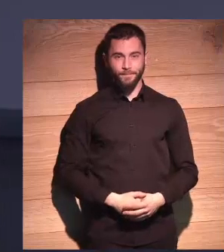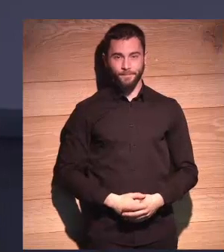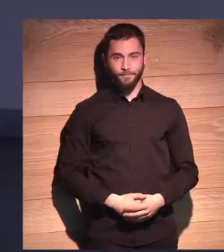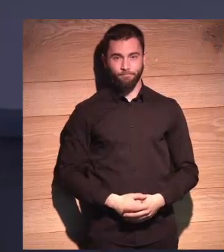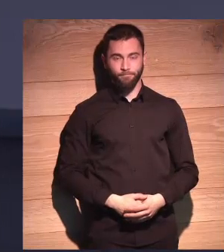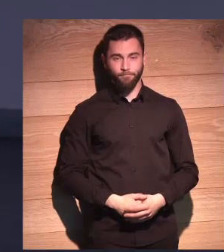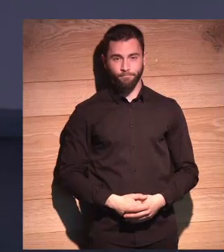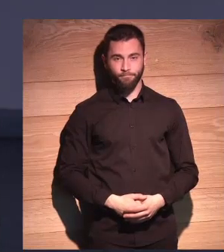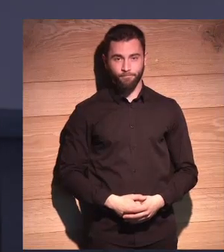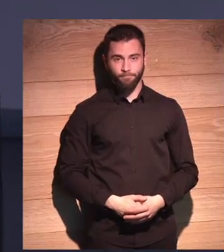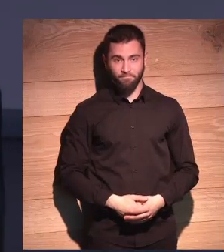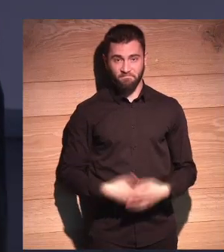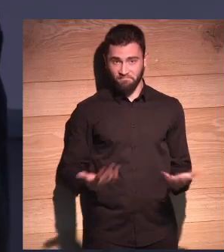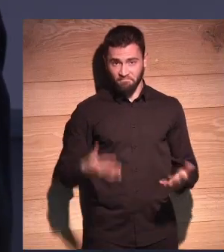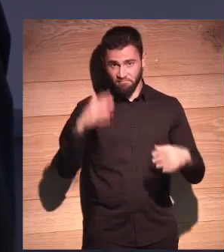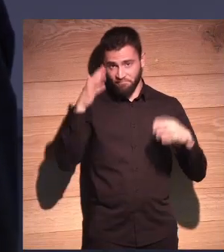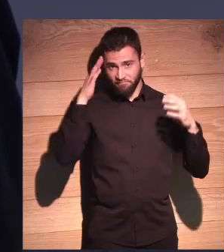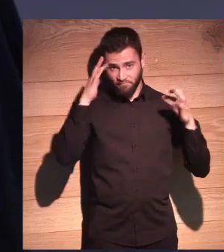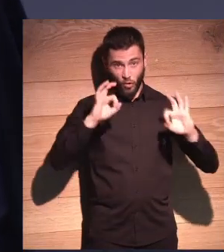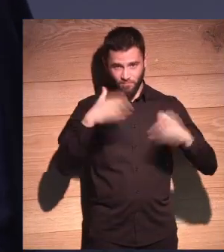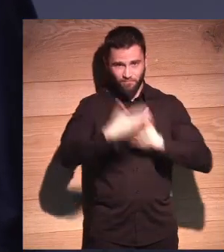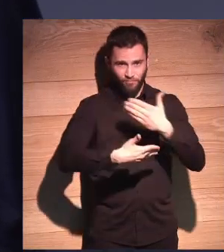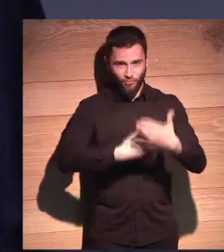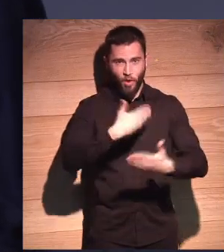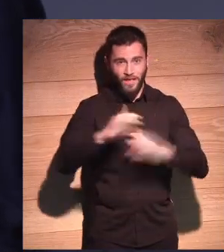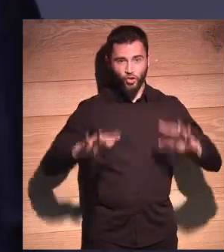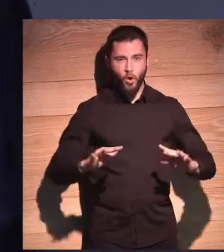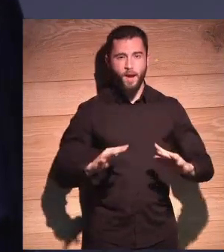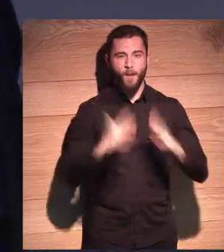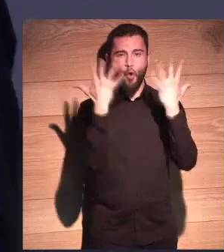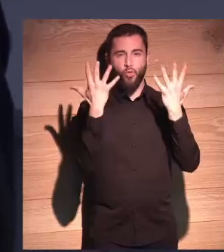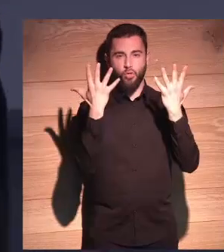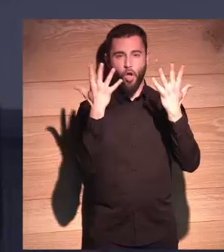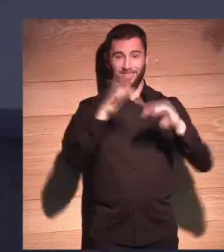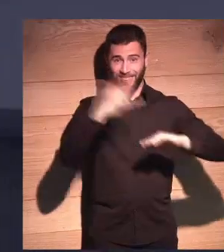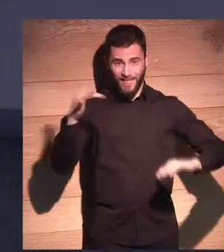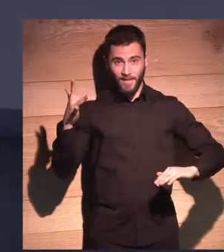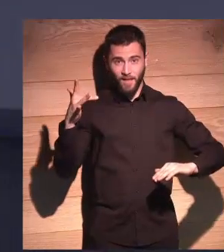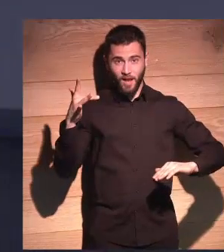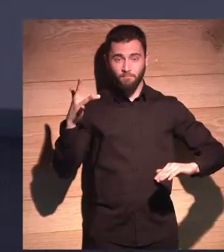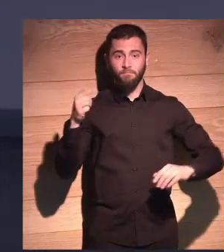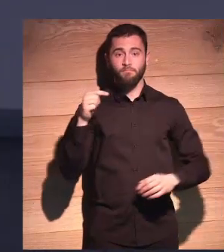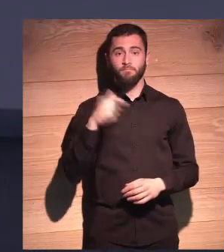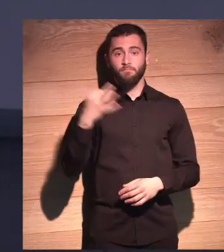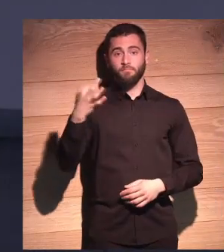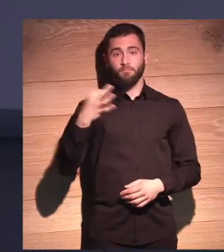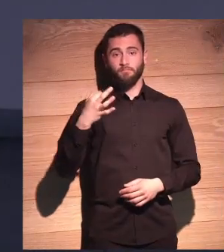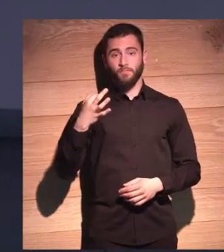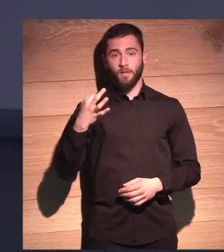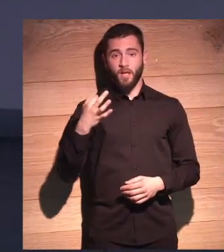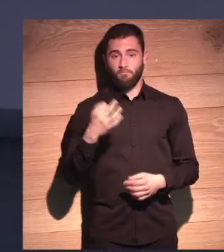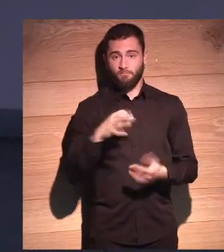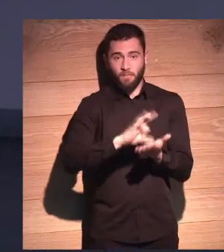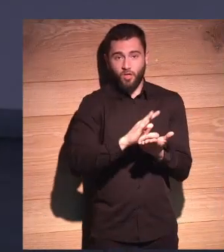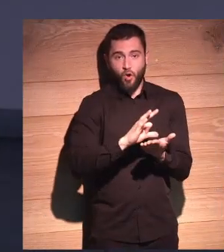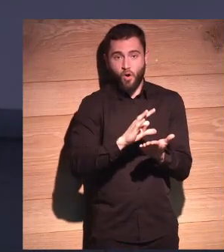Es evidente que este proceso de revolución digital debe estar al servicio de las